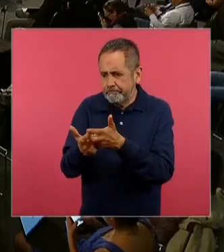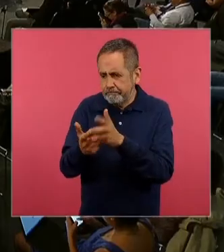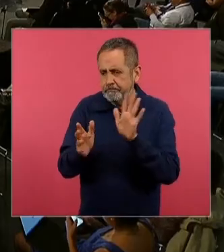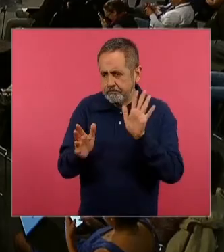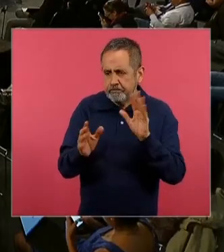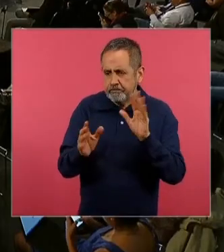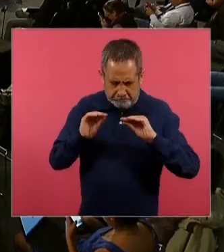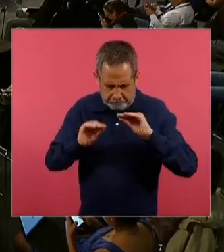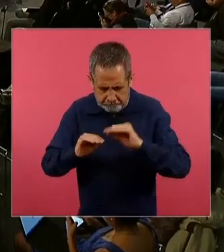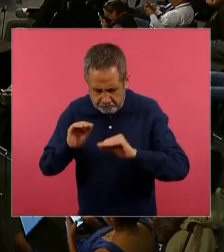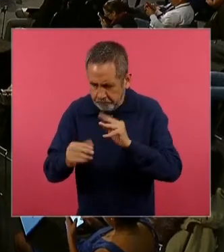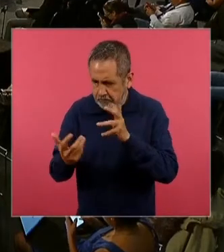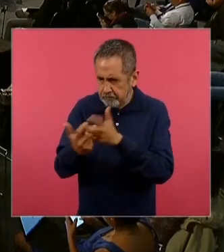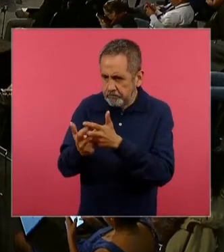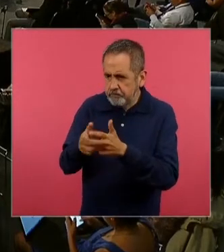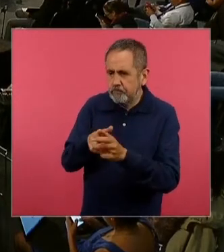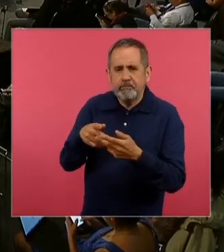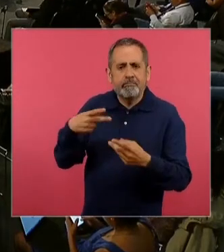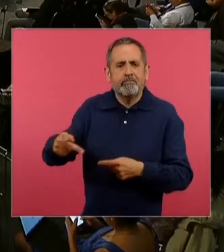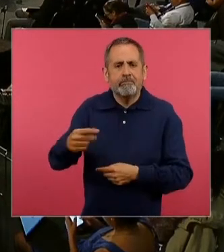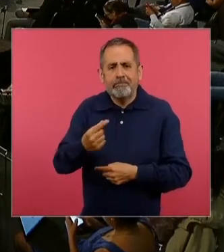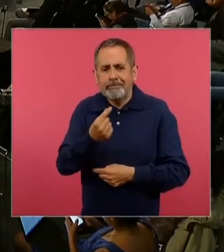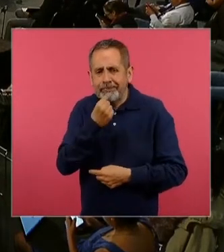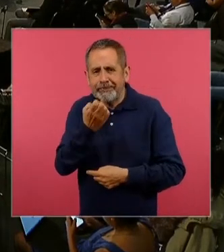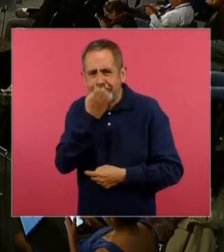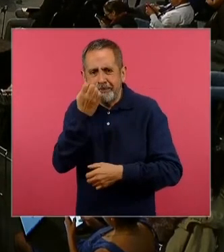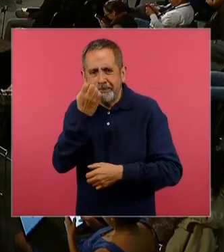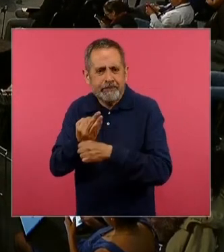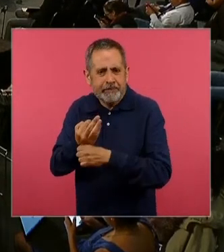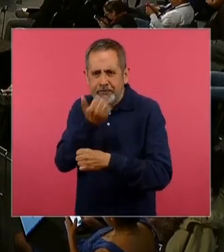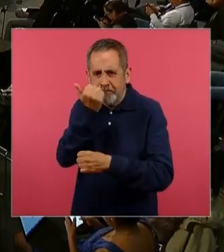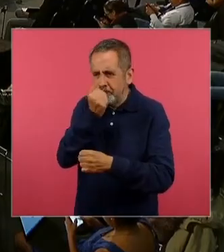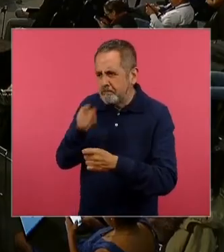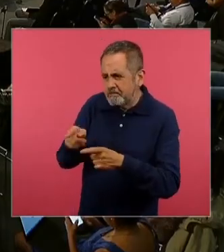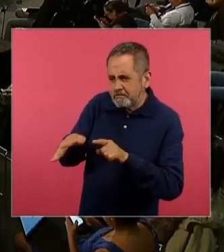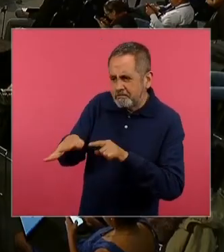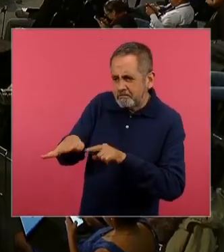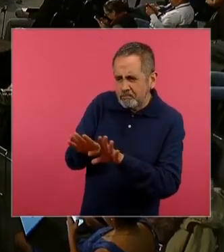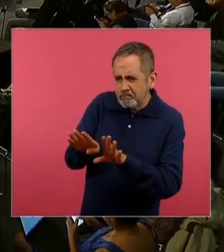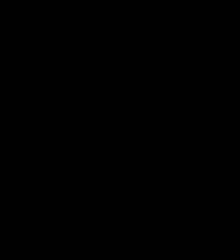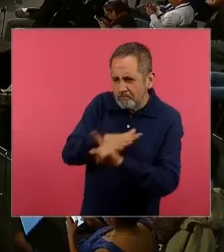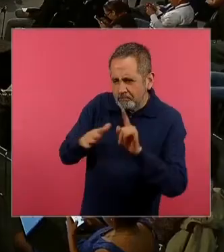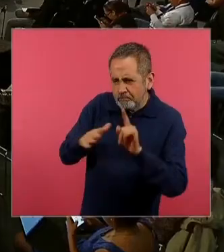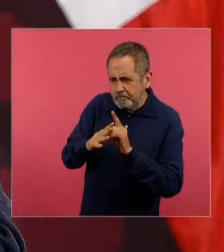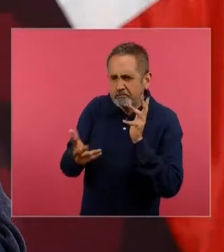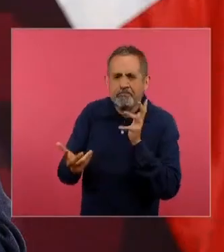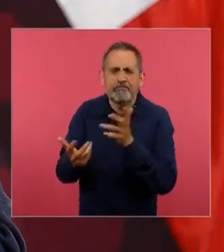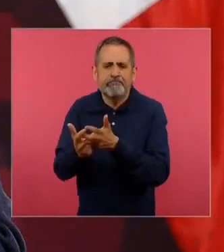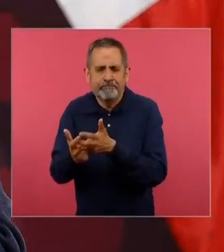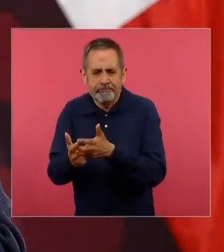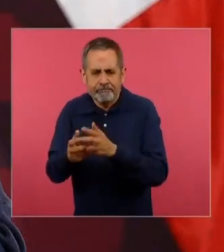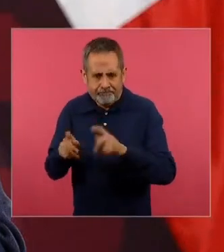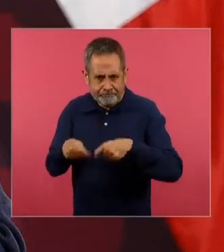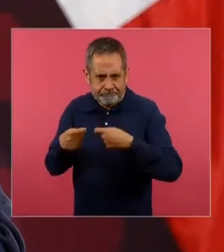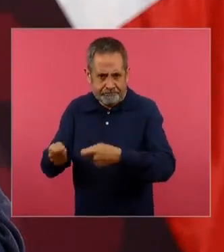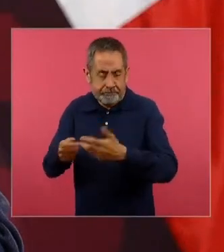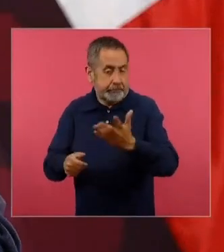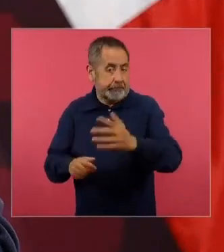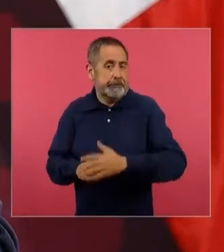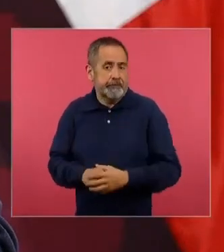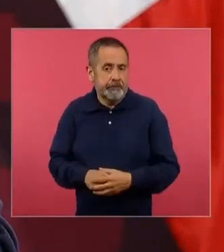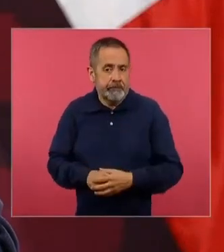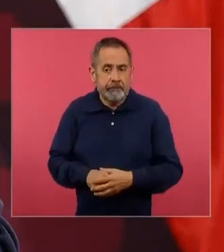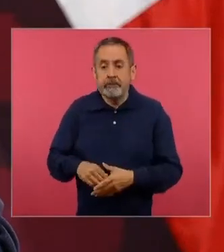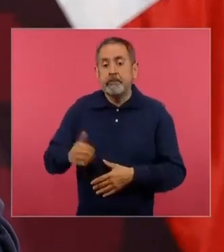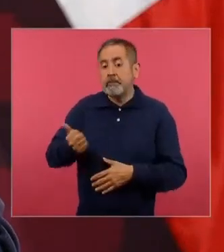la realidad del estudiante. La investigación educativa nos ha mostrado que el alumno